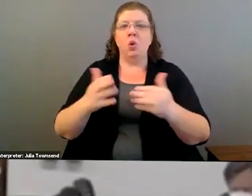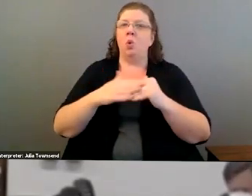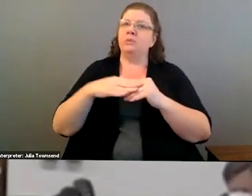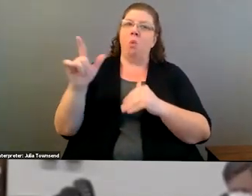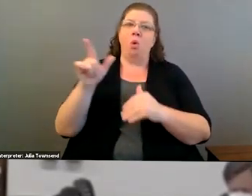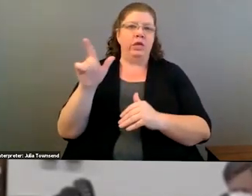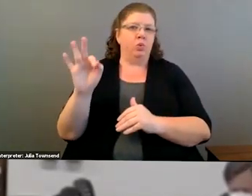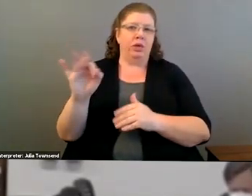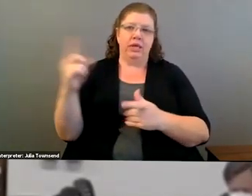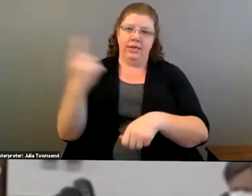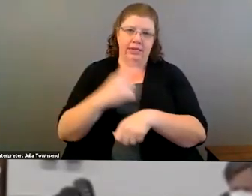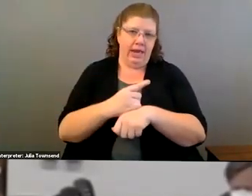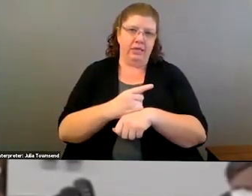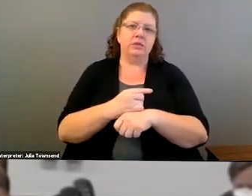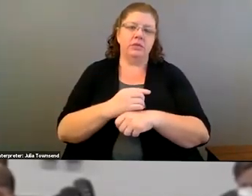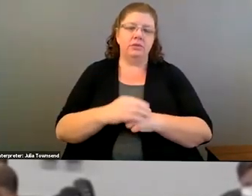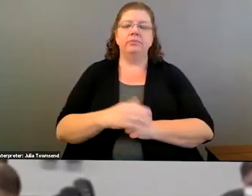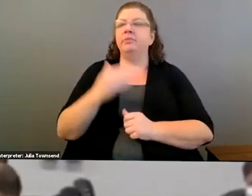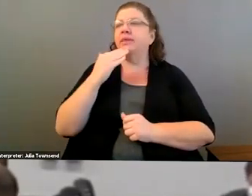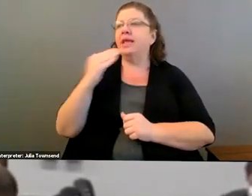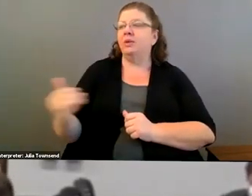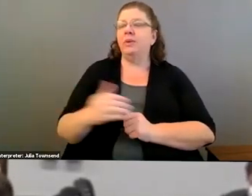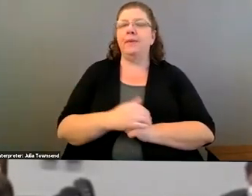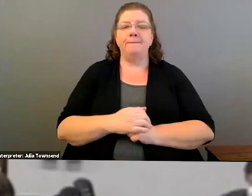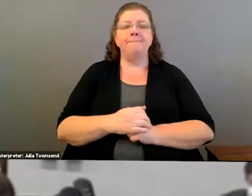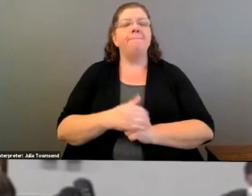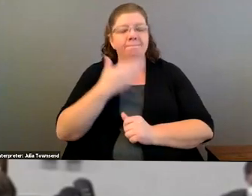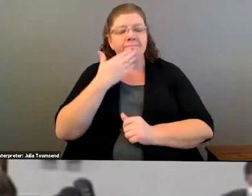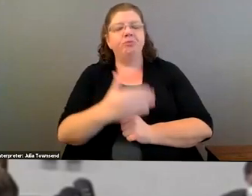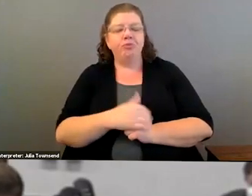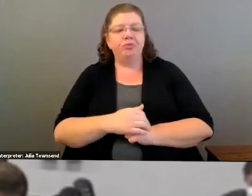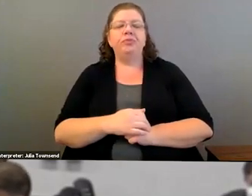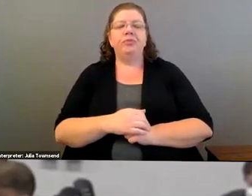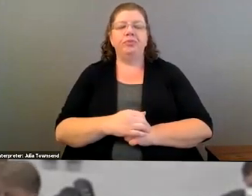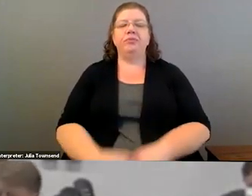de los 29 días gracias de nada